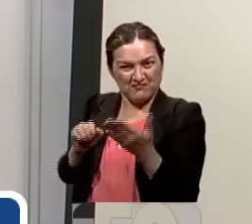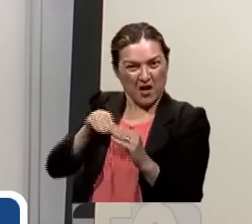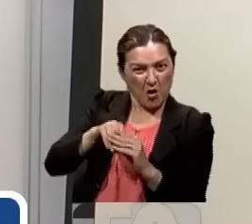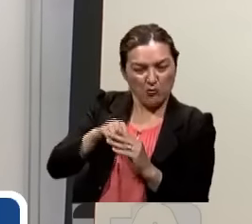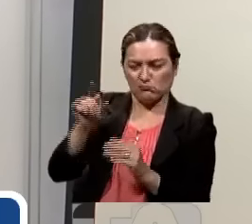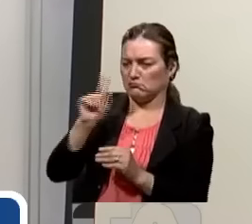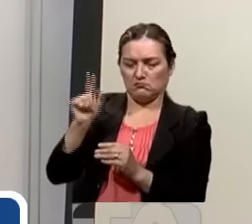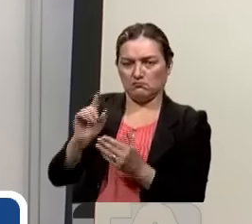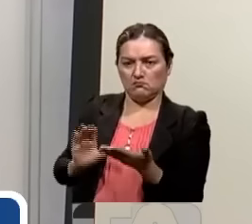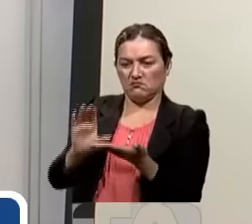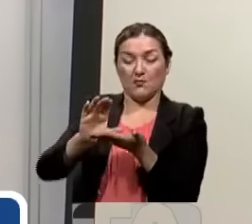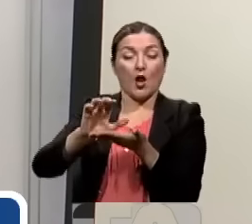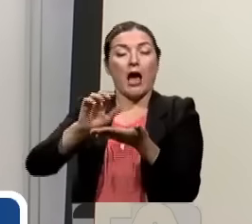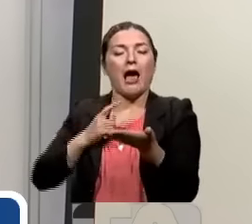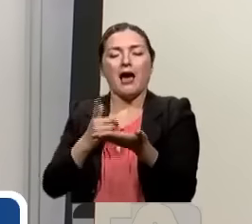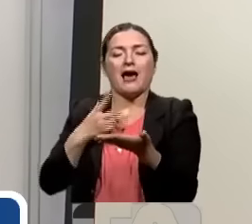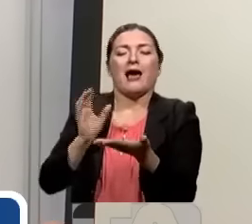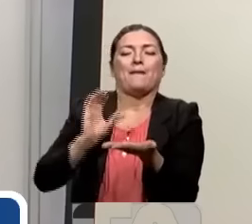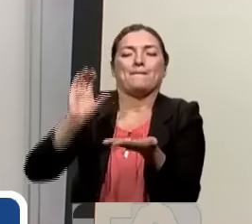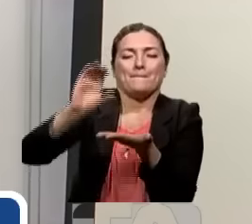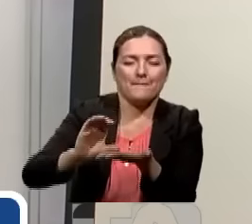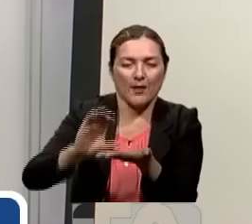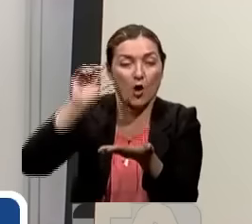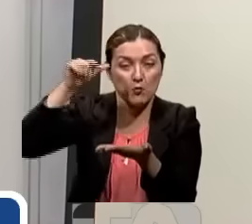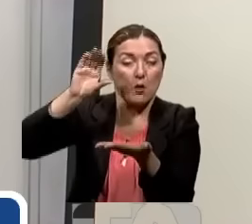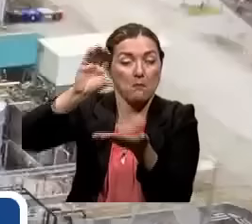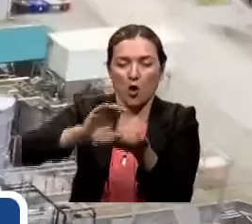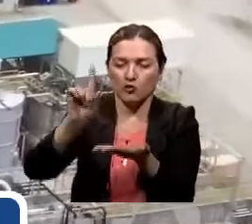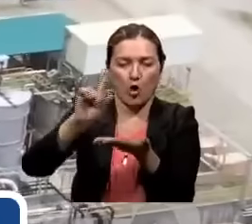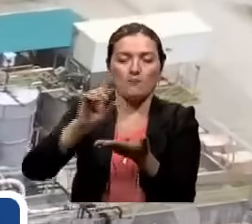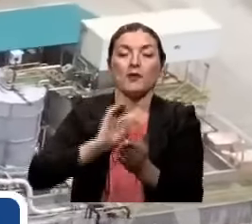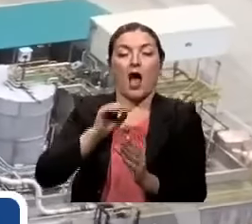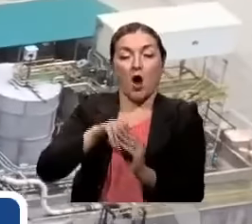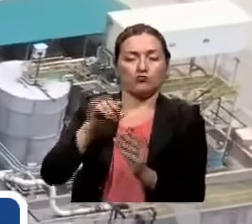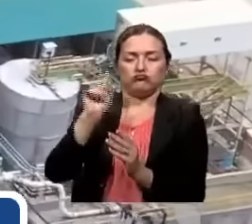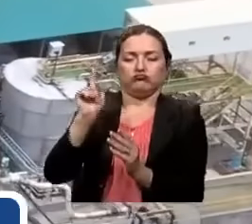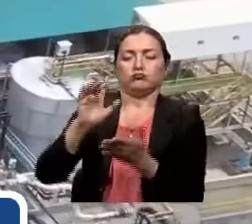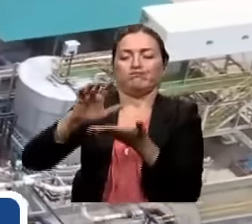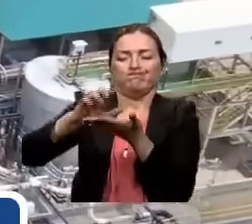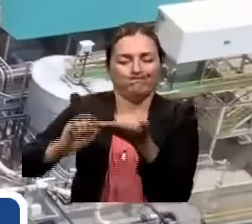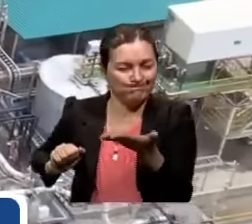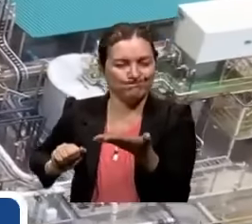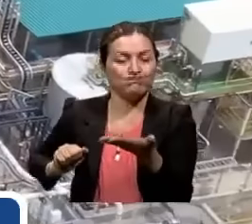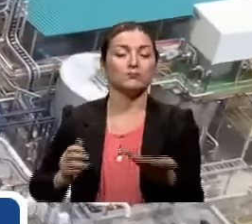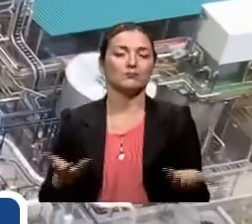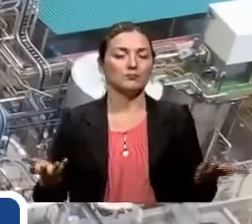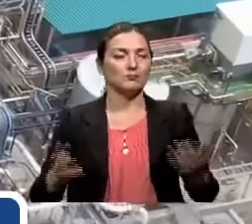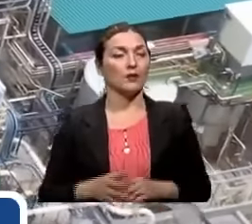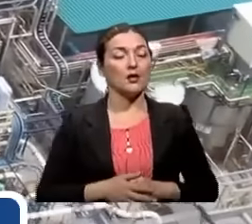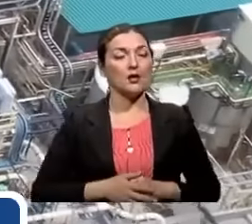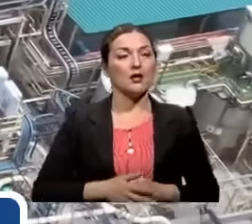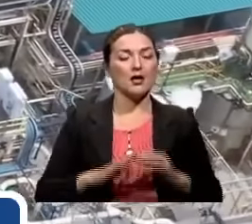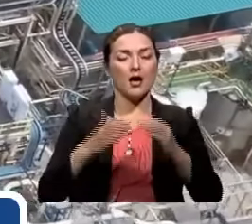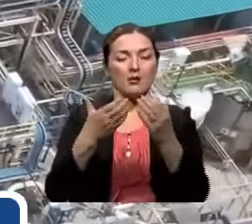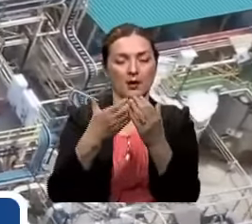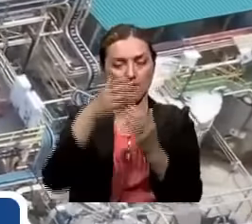más la empresa del Estado y más una empresa privada de aceros, Adelca. La Cámara de Minería se pronunció ya sobre este tema en mayo de este